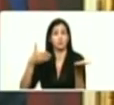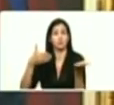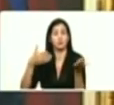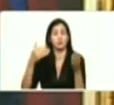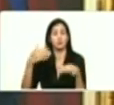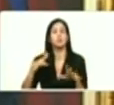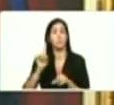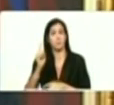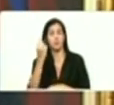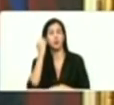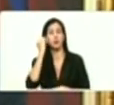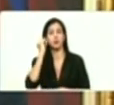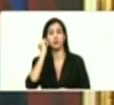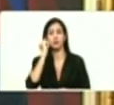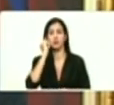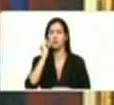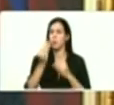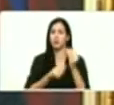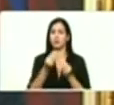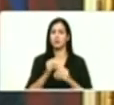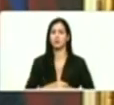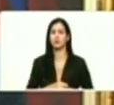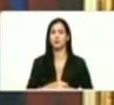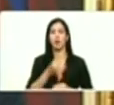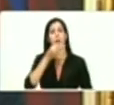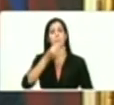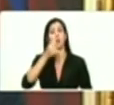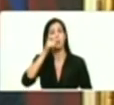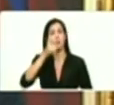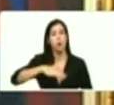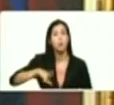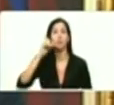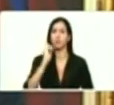lo primero y la modalidad de lo que vamos a hacer que explica hacerlo a nuestro pueblo